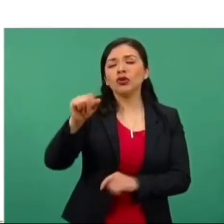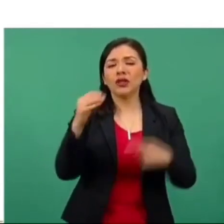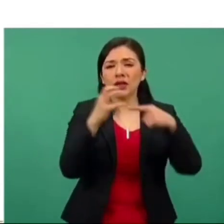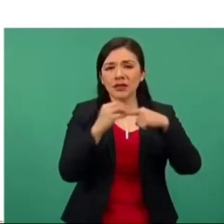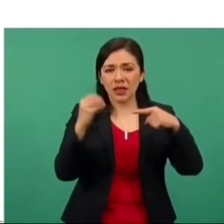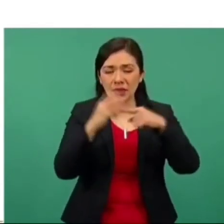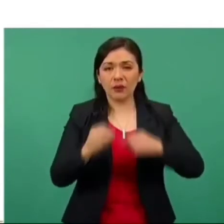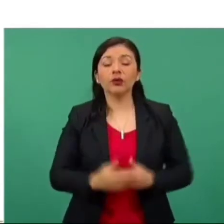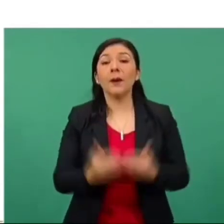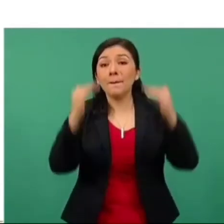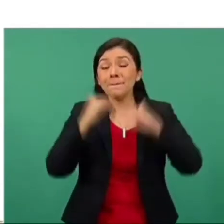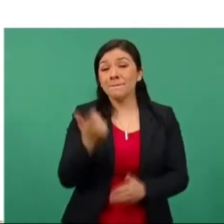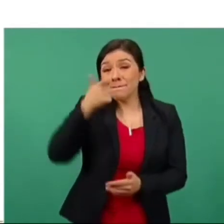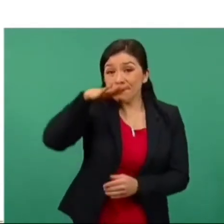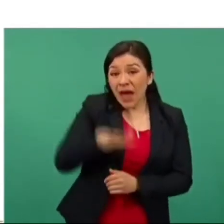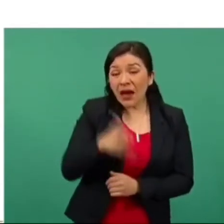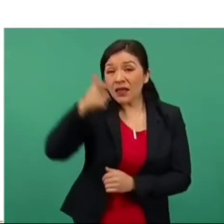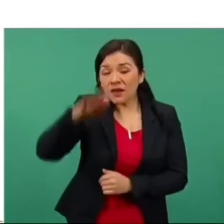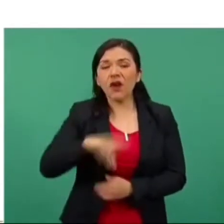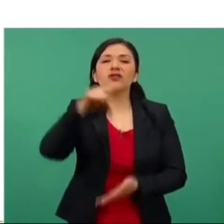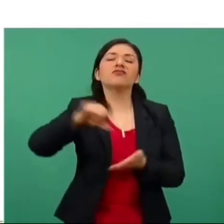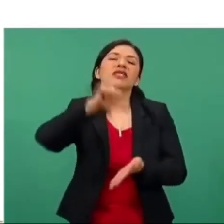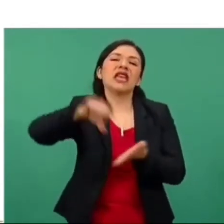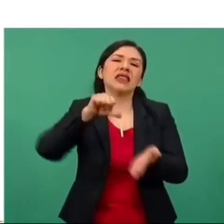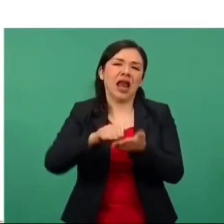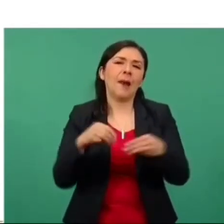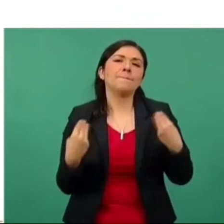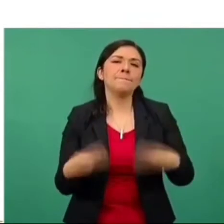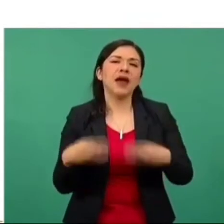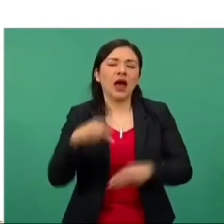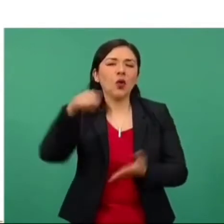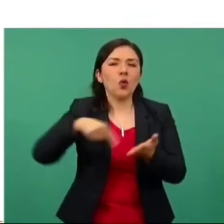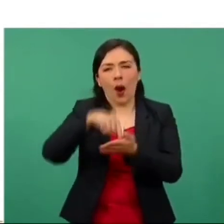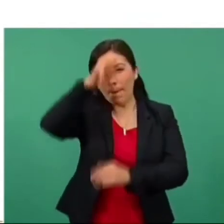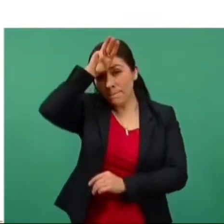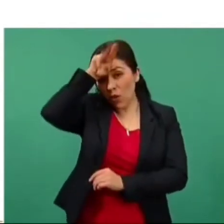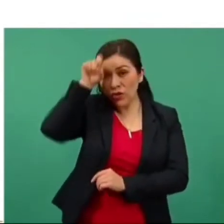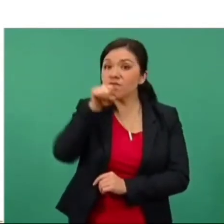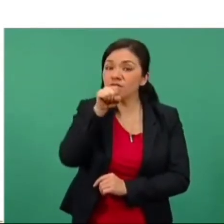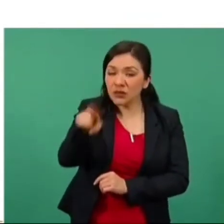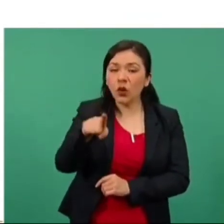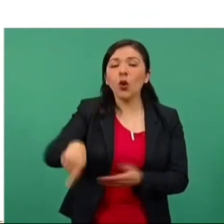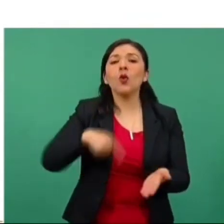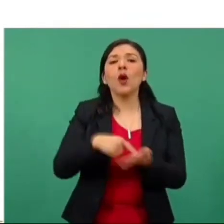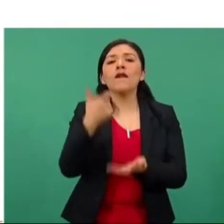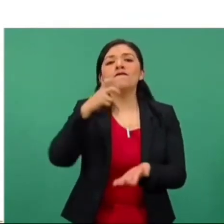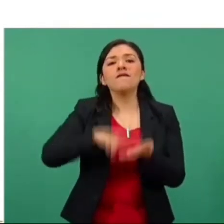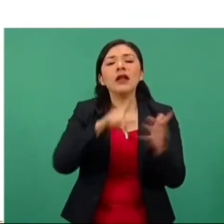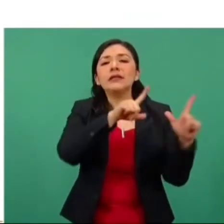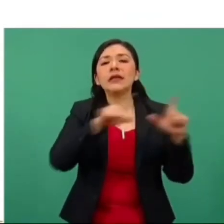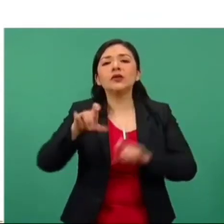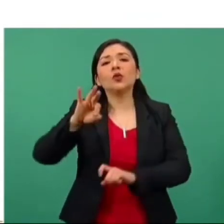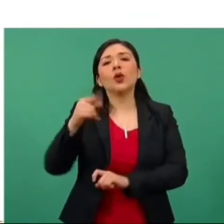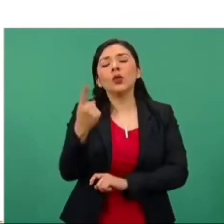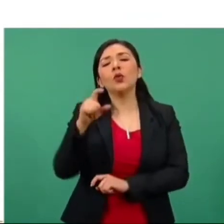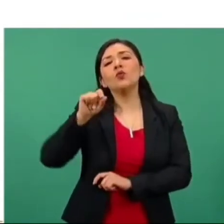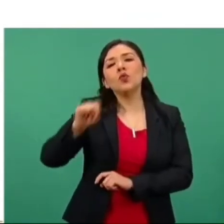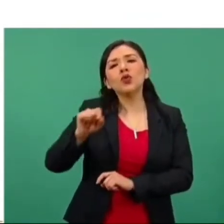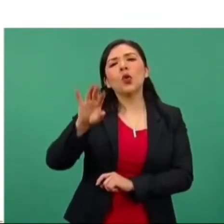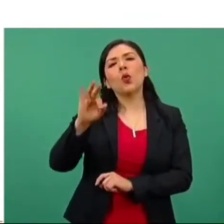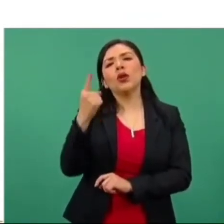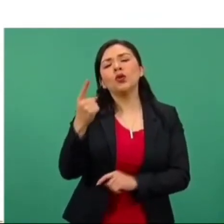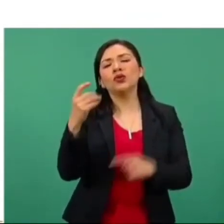centavos. Las más baratas, la central de abastos de Monterrey, Nuevo León, otra vez, setecientos cuarenta y un pesos con